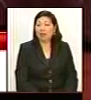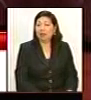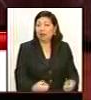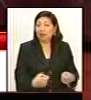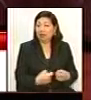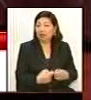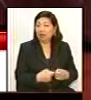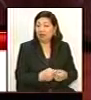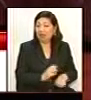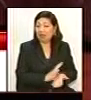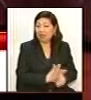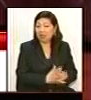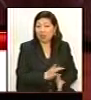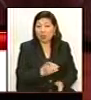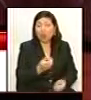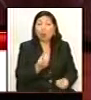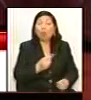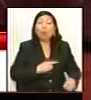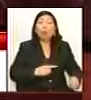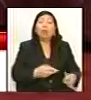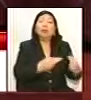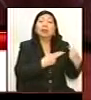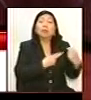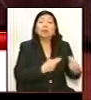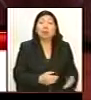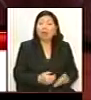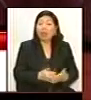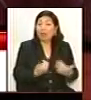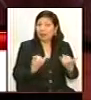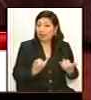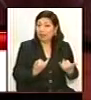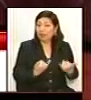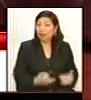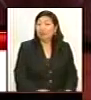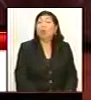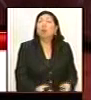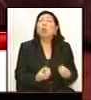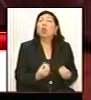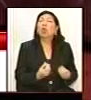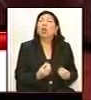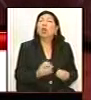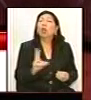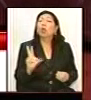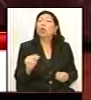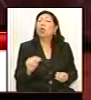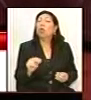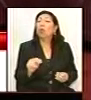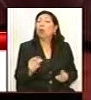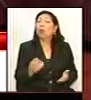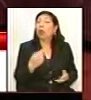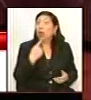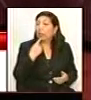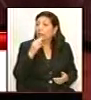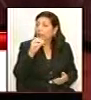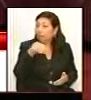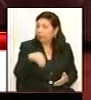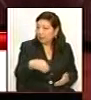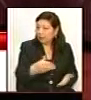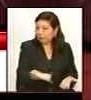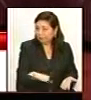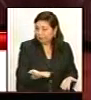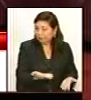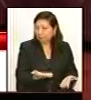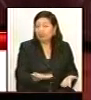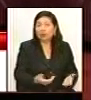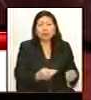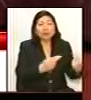asistencial Reblate? Usted, como gerente responsable ante esta mencionada red, ¿por qué no se designó o se propuso la designación